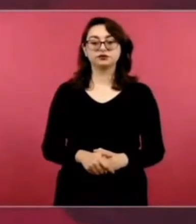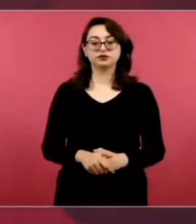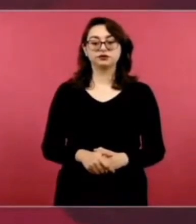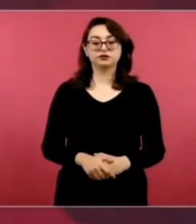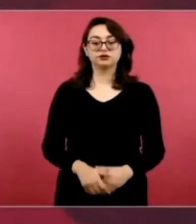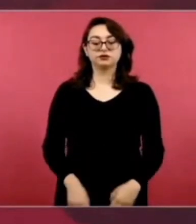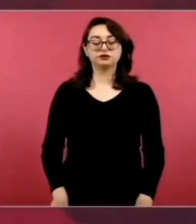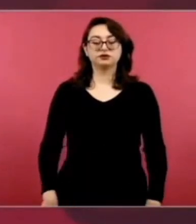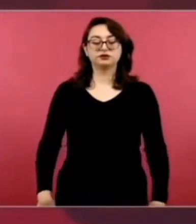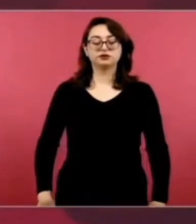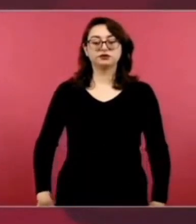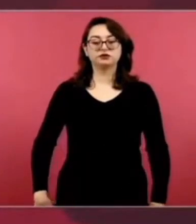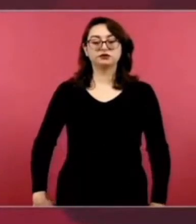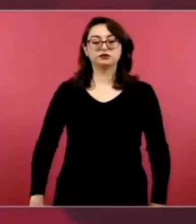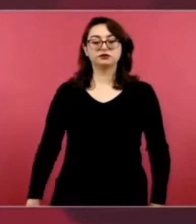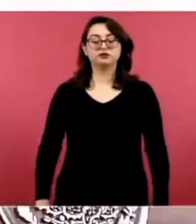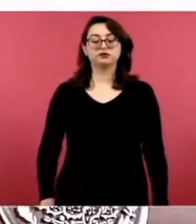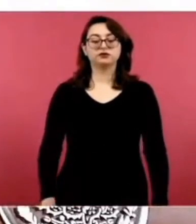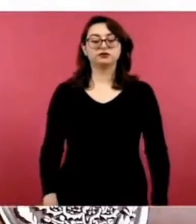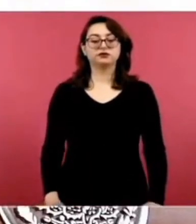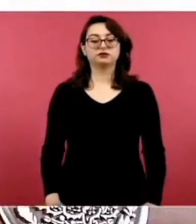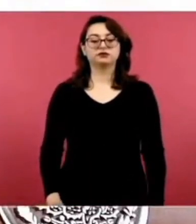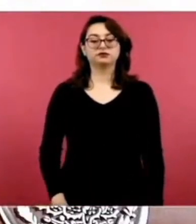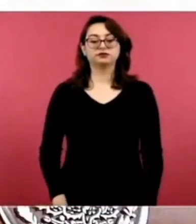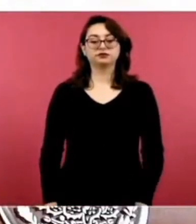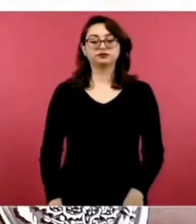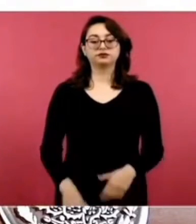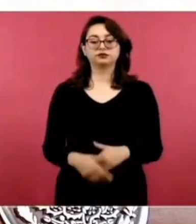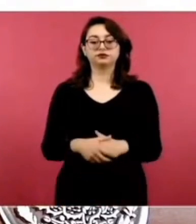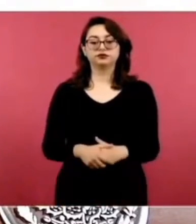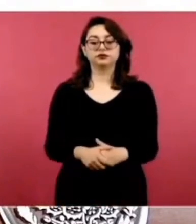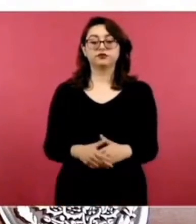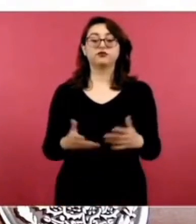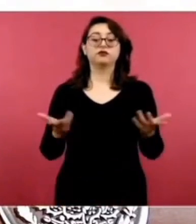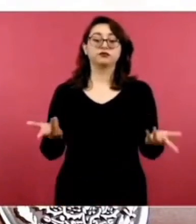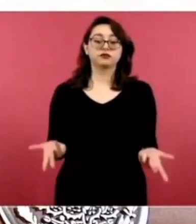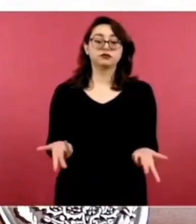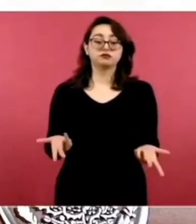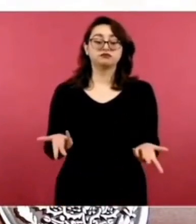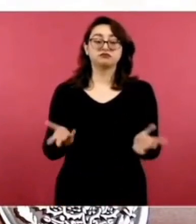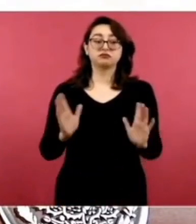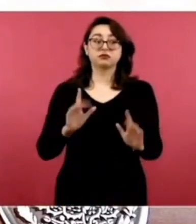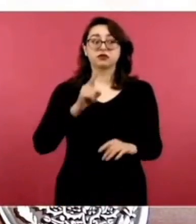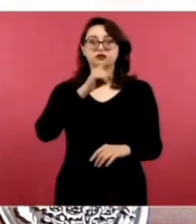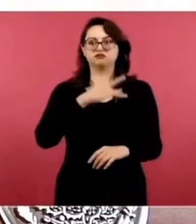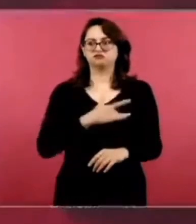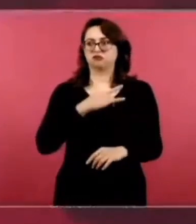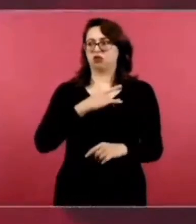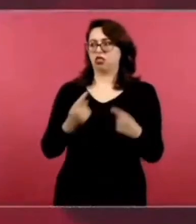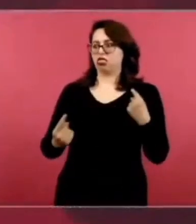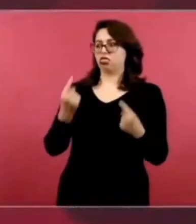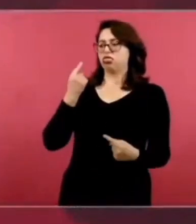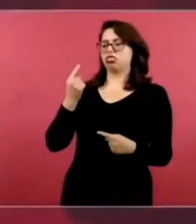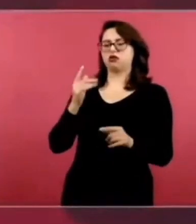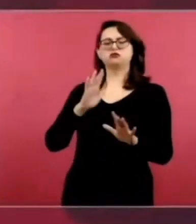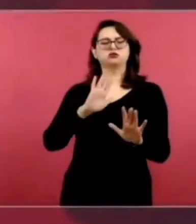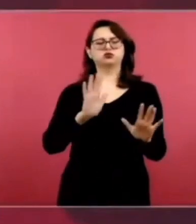los que opinan de otra manera, el maíz que presuntamente